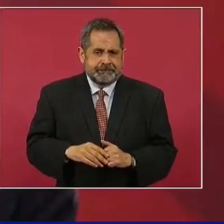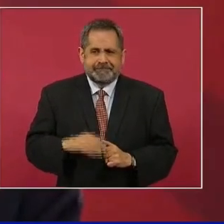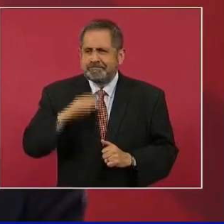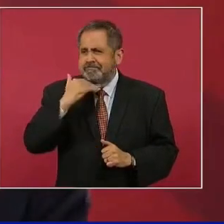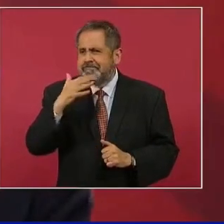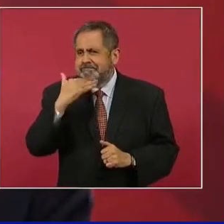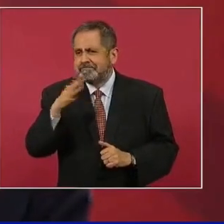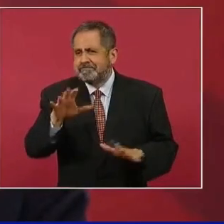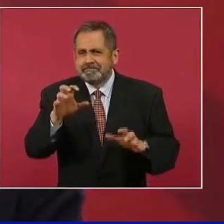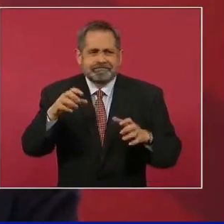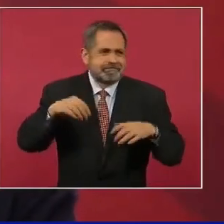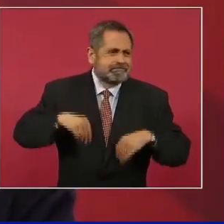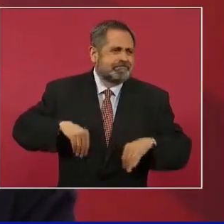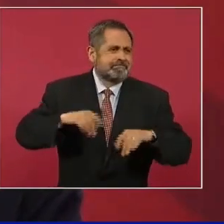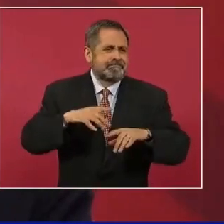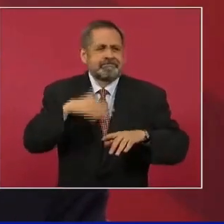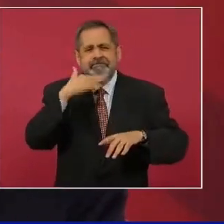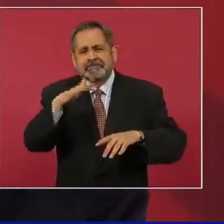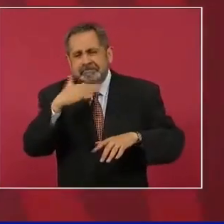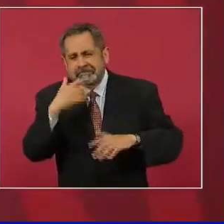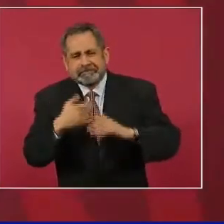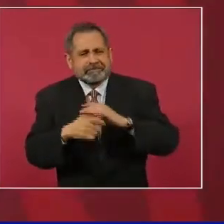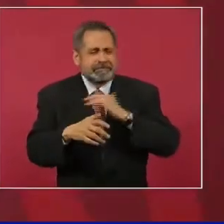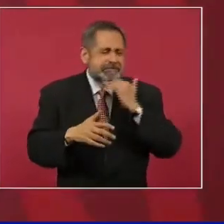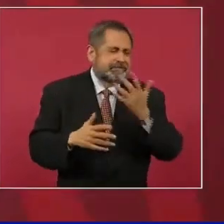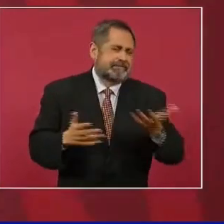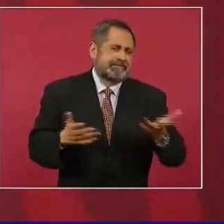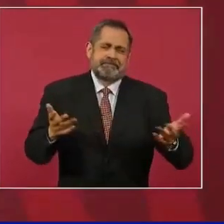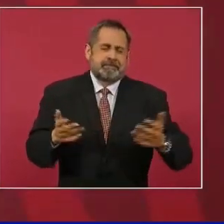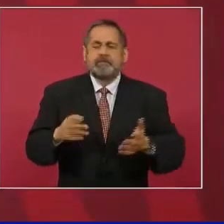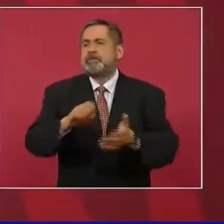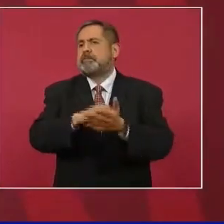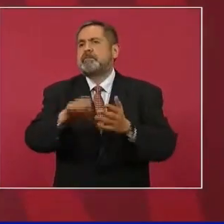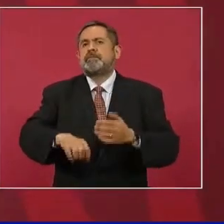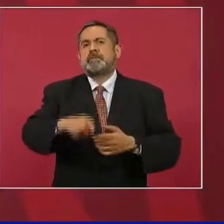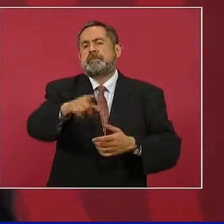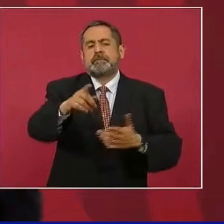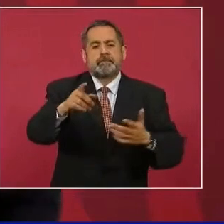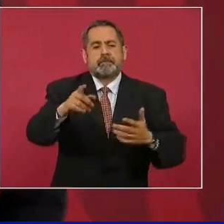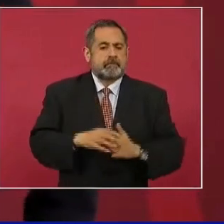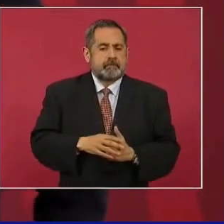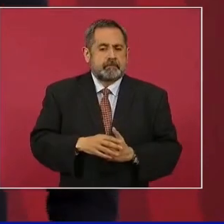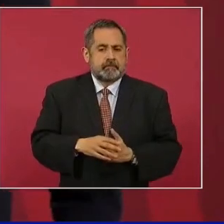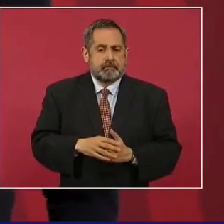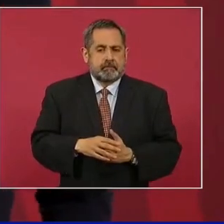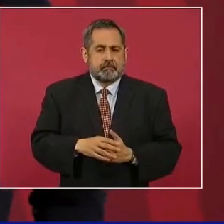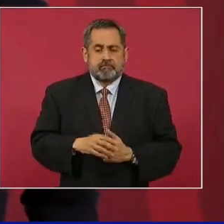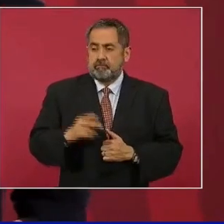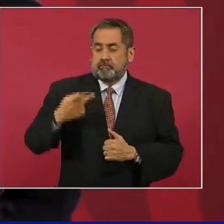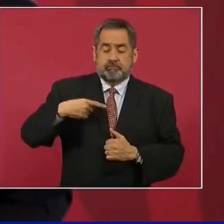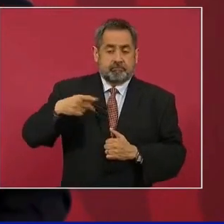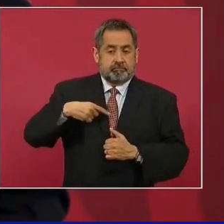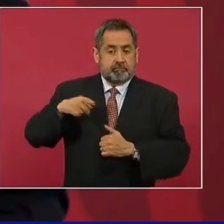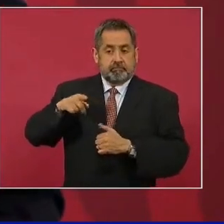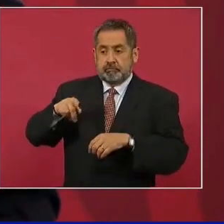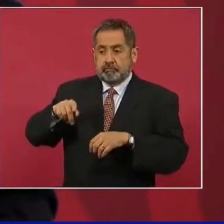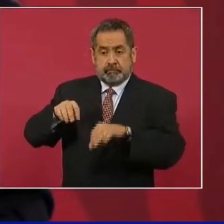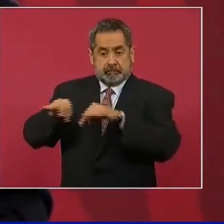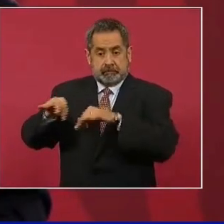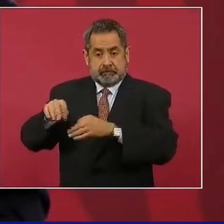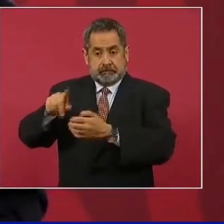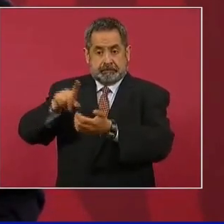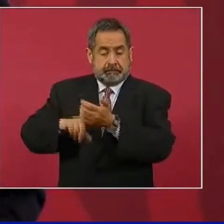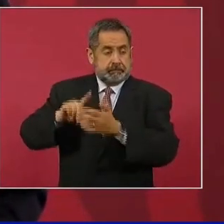porque es corrupción el que funcionarios públicos